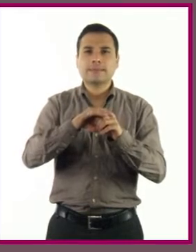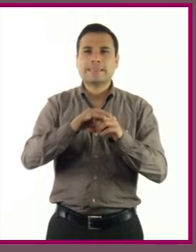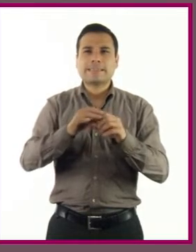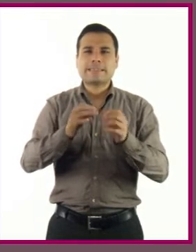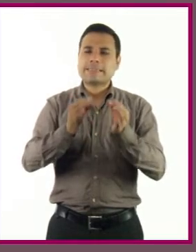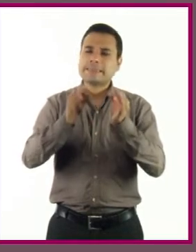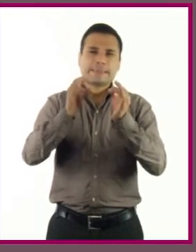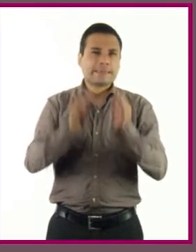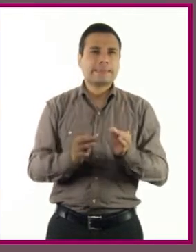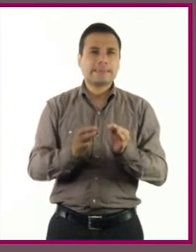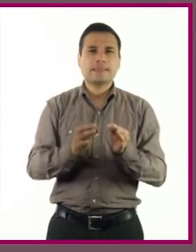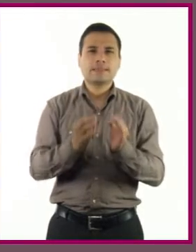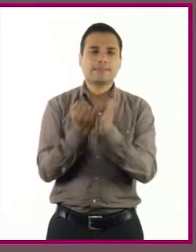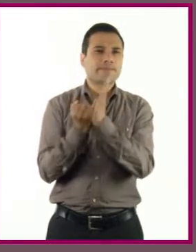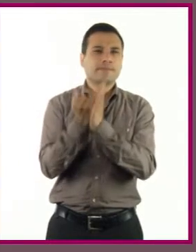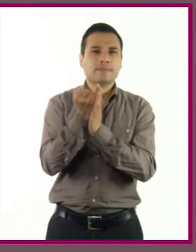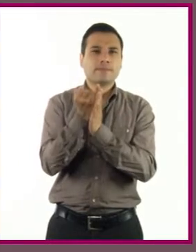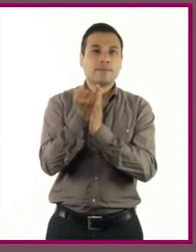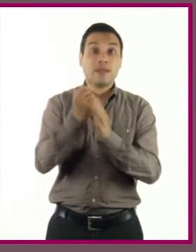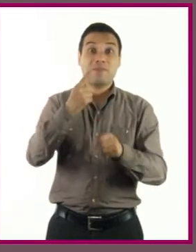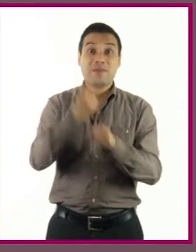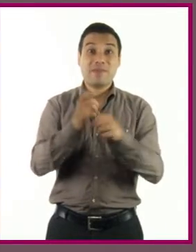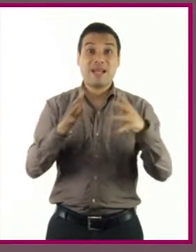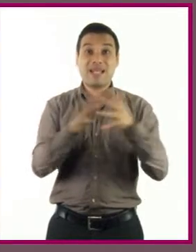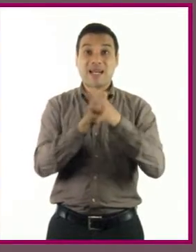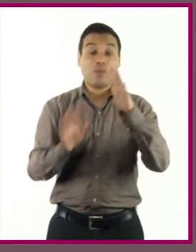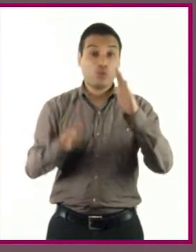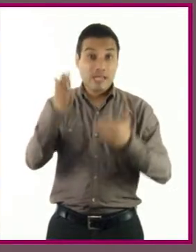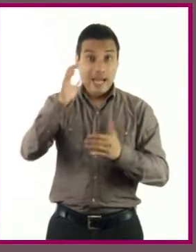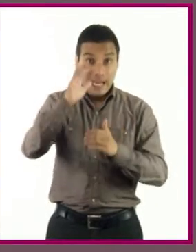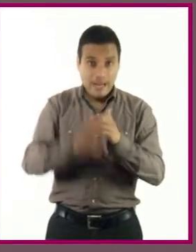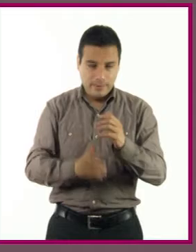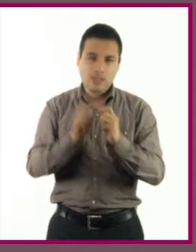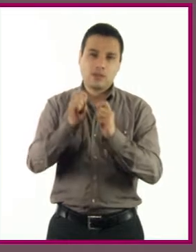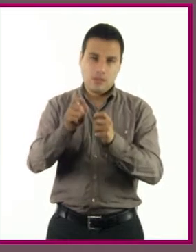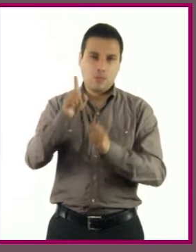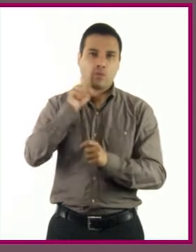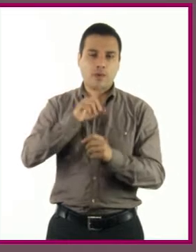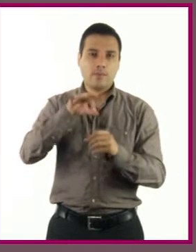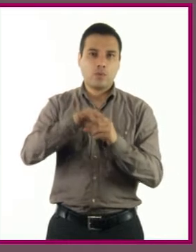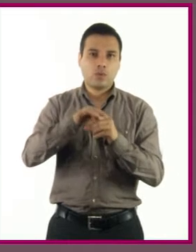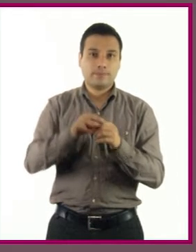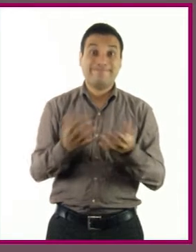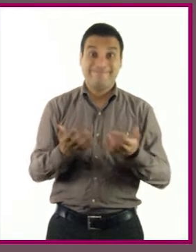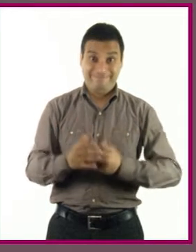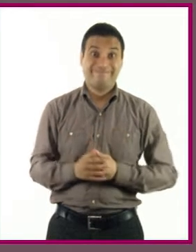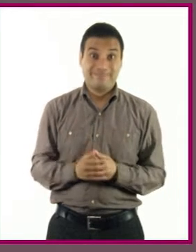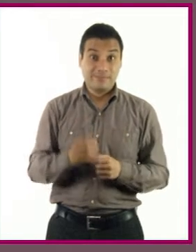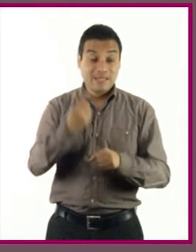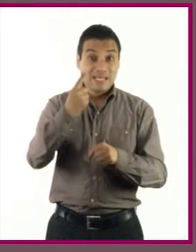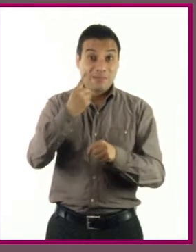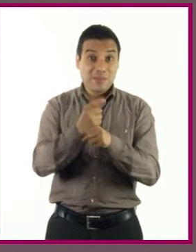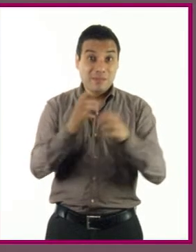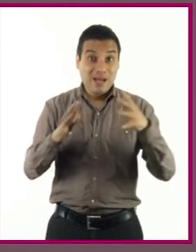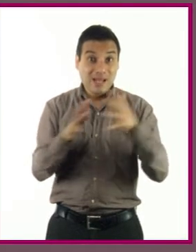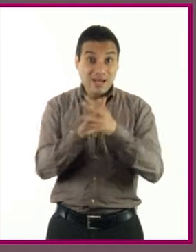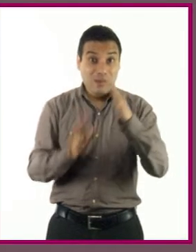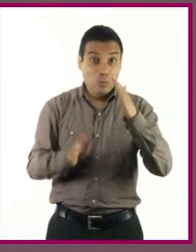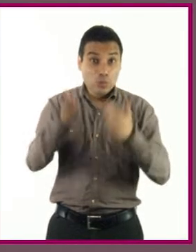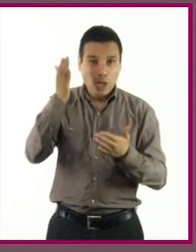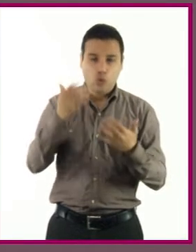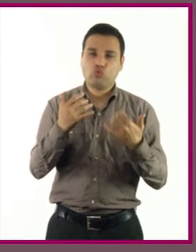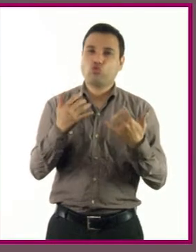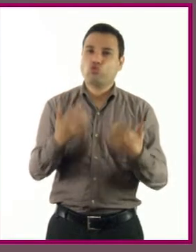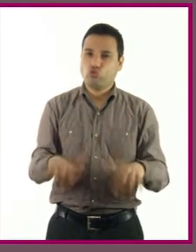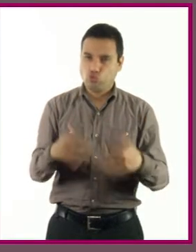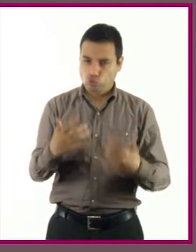Mundial. Así es, la Primera Guerra Mundial tuvo mucho que ver con la conquista del derecho al voto femenino